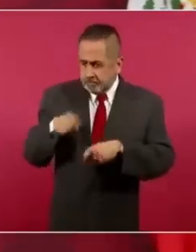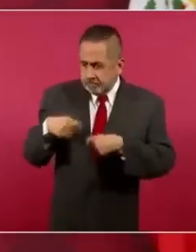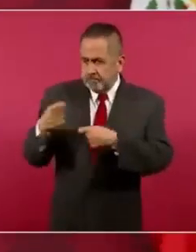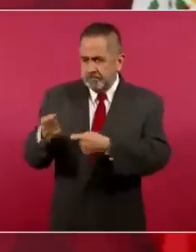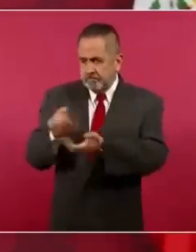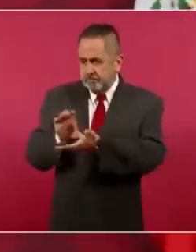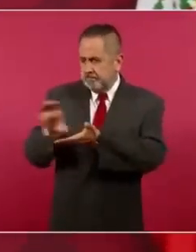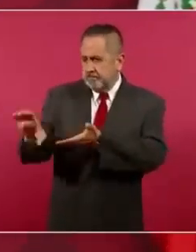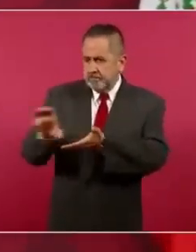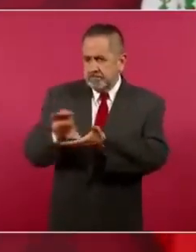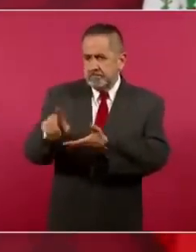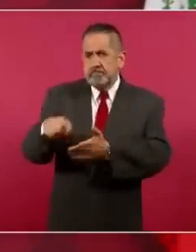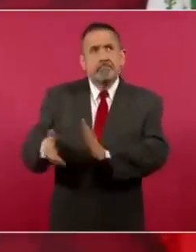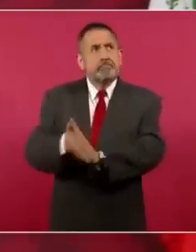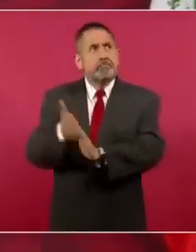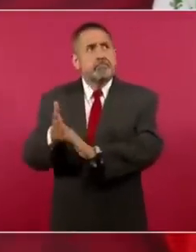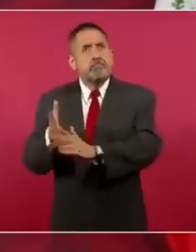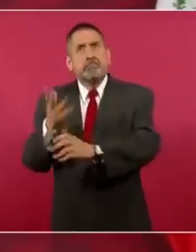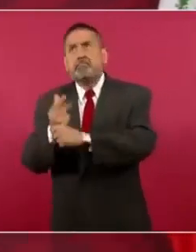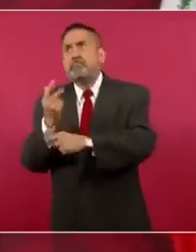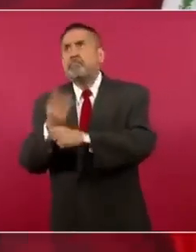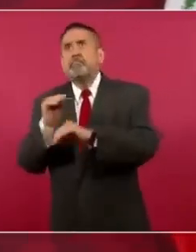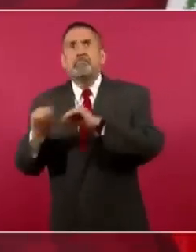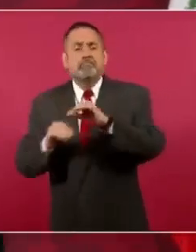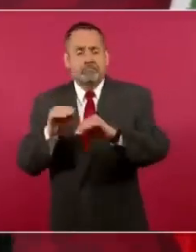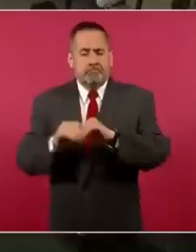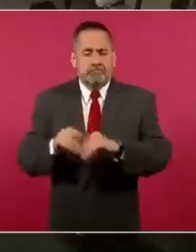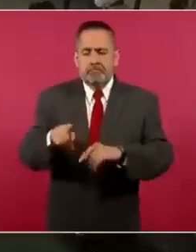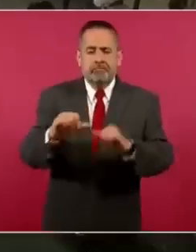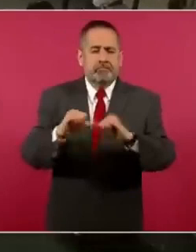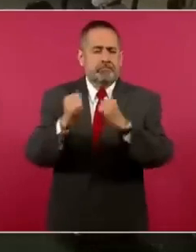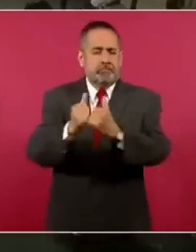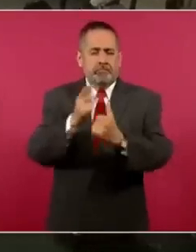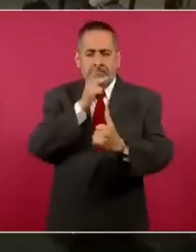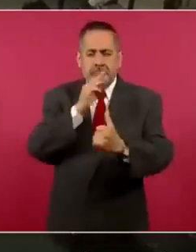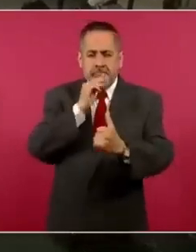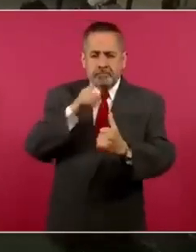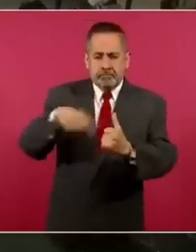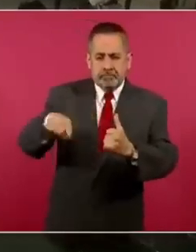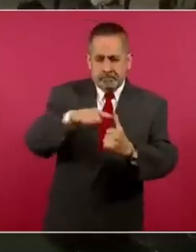mantenimiento, a sociedades de madres y de padres de familia.